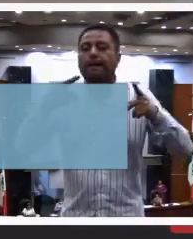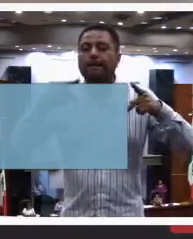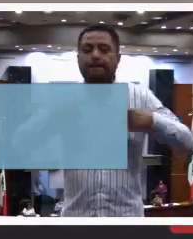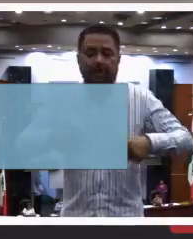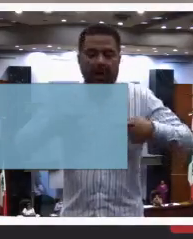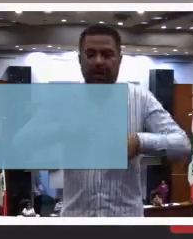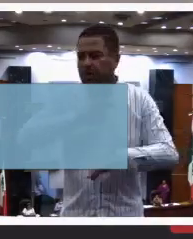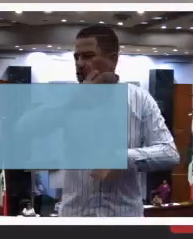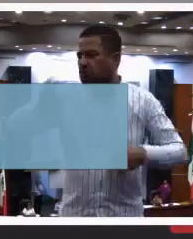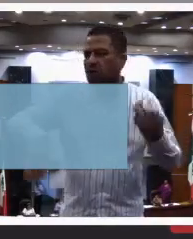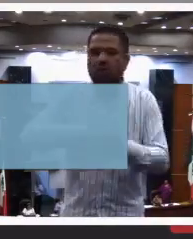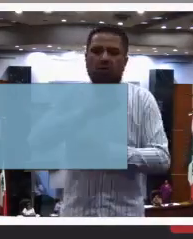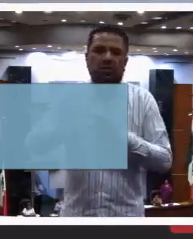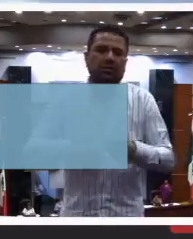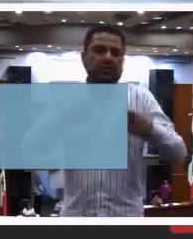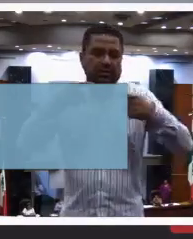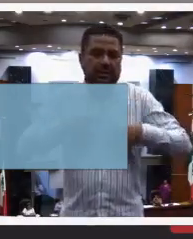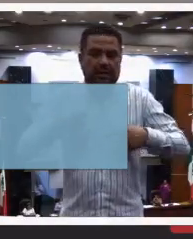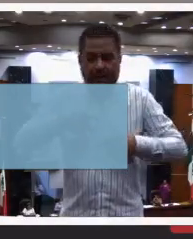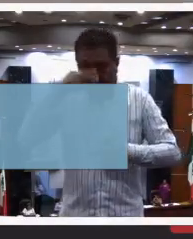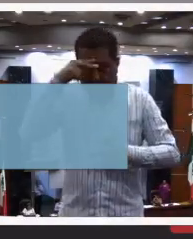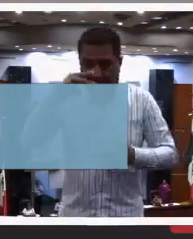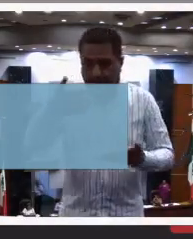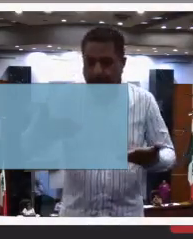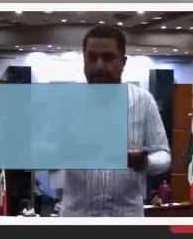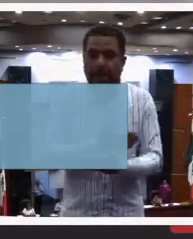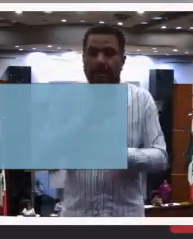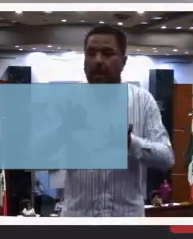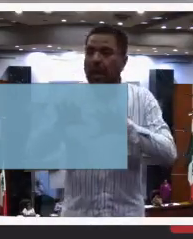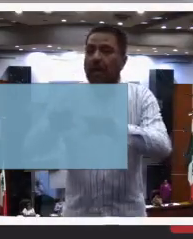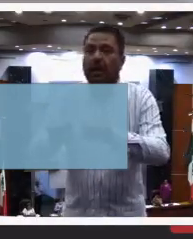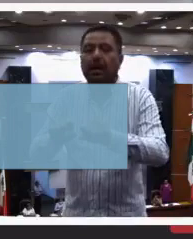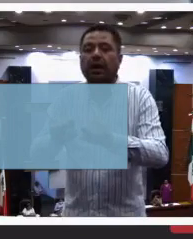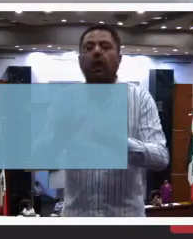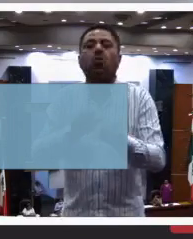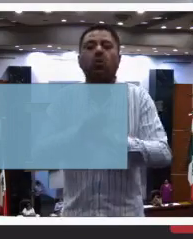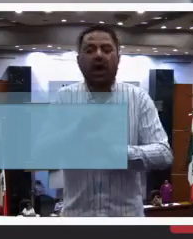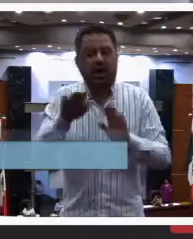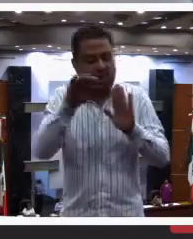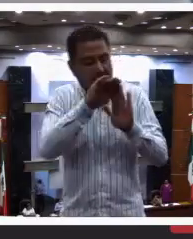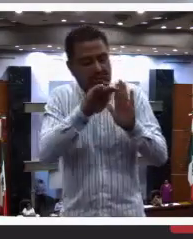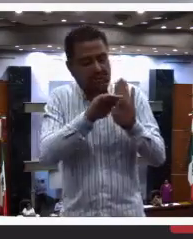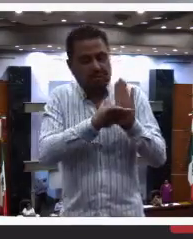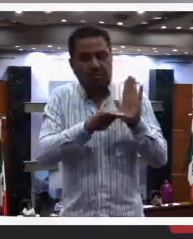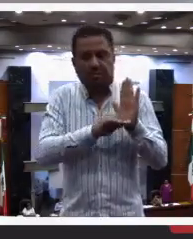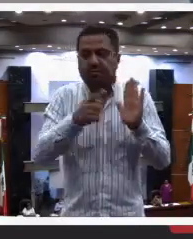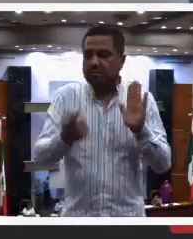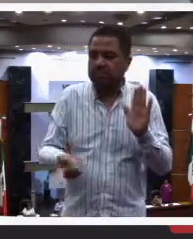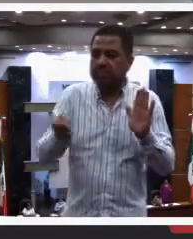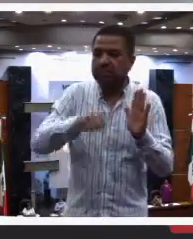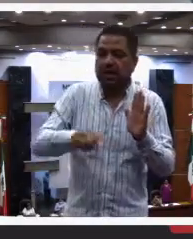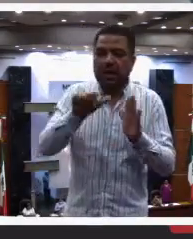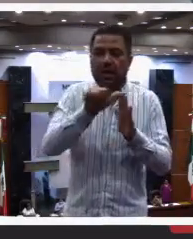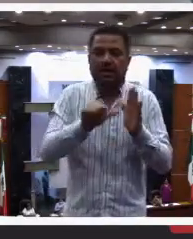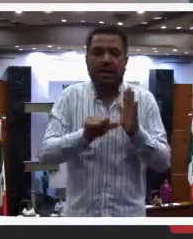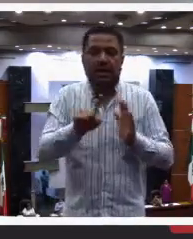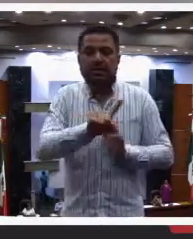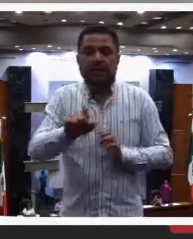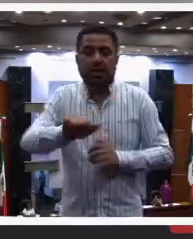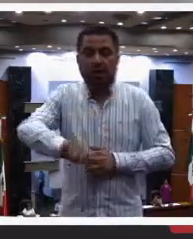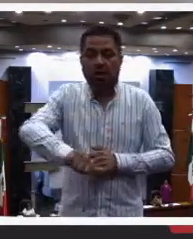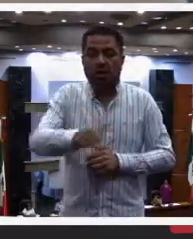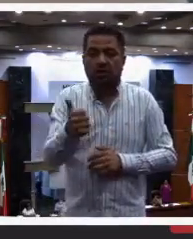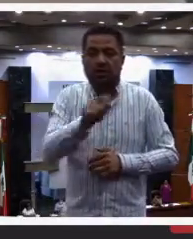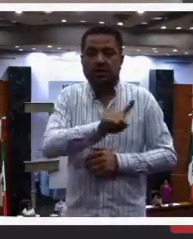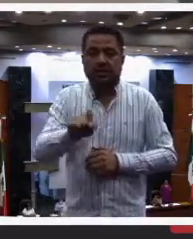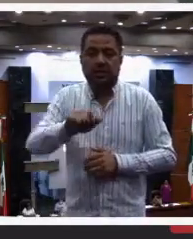y ciudadanas mexicanos que cumplan los requisitos establecidos en los artículos 111